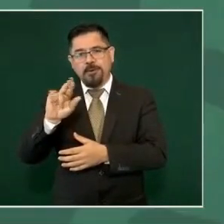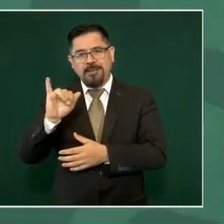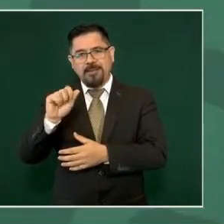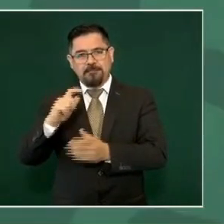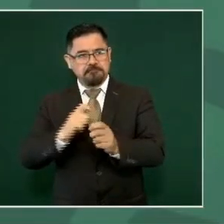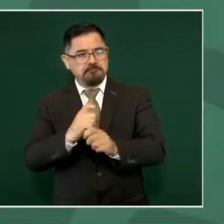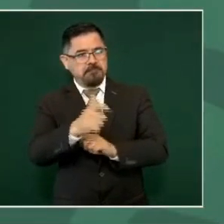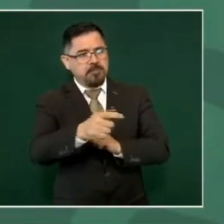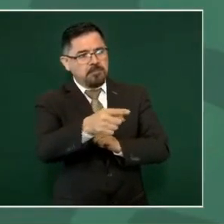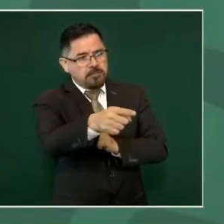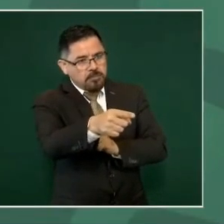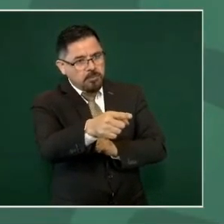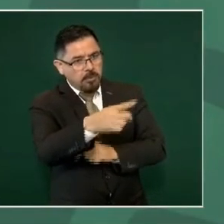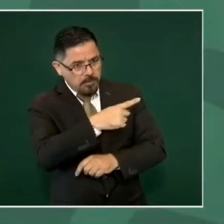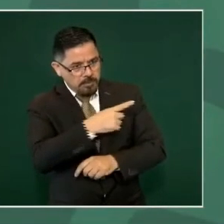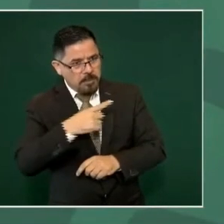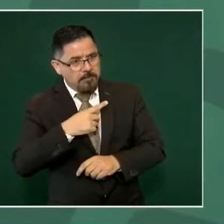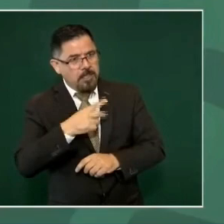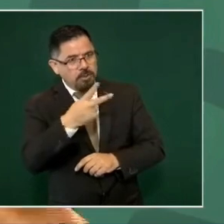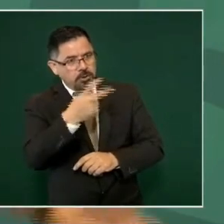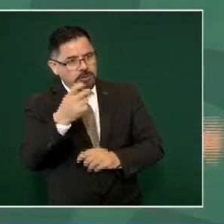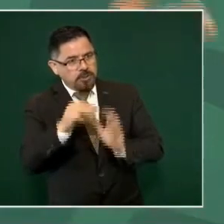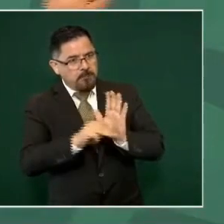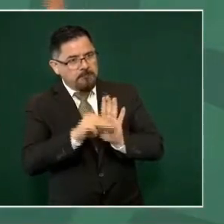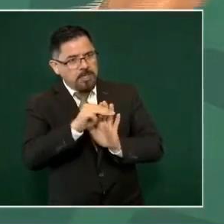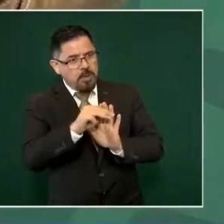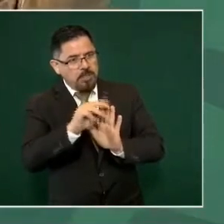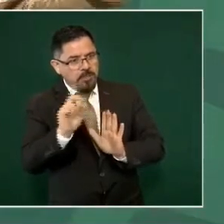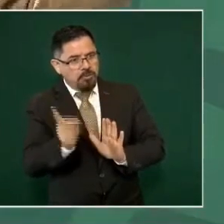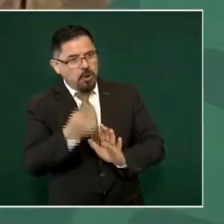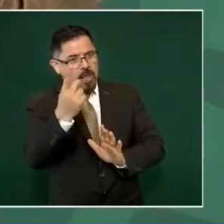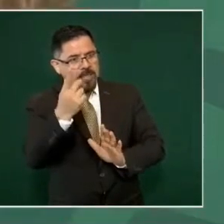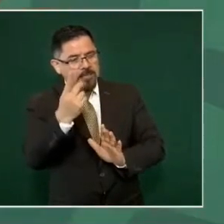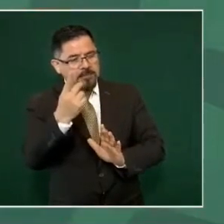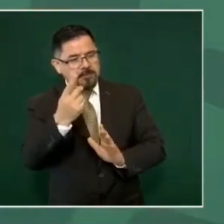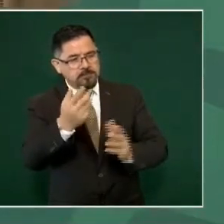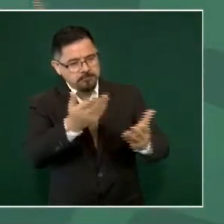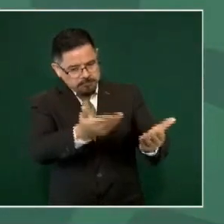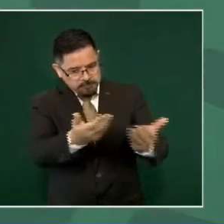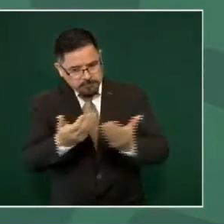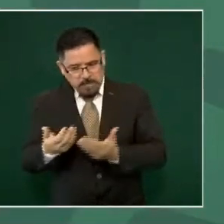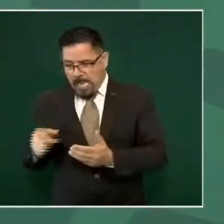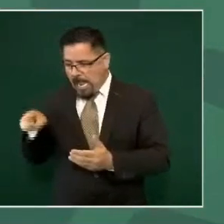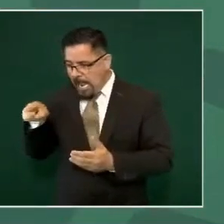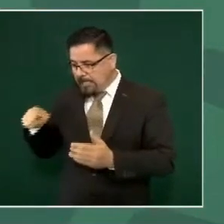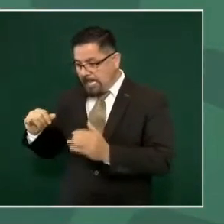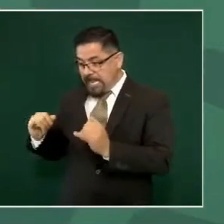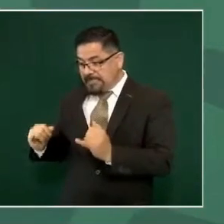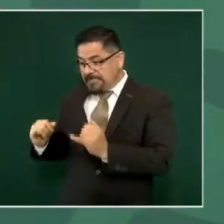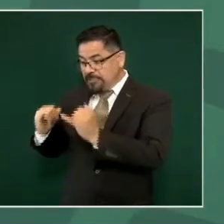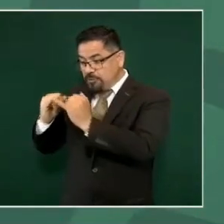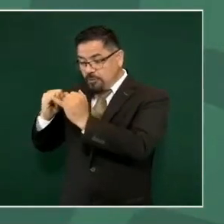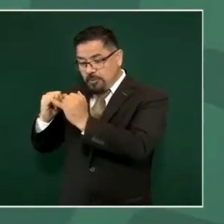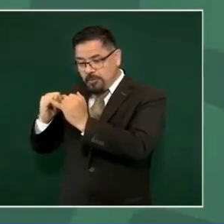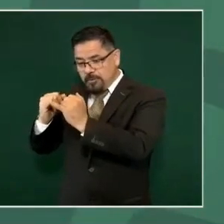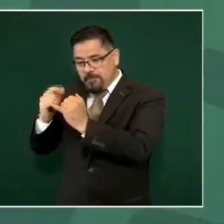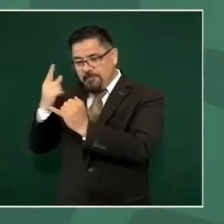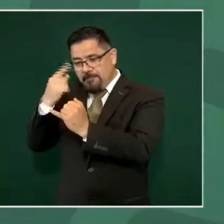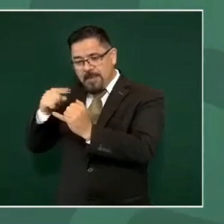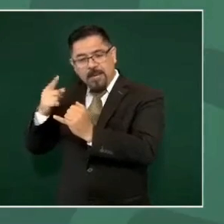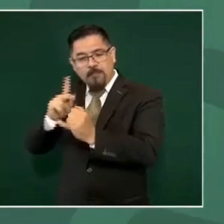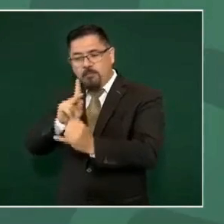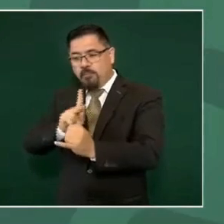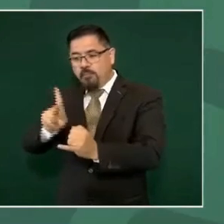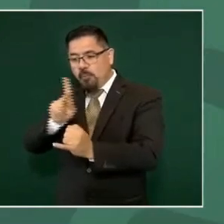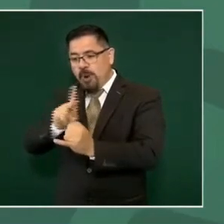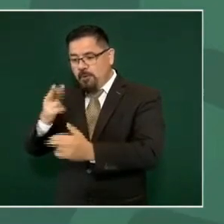un político de Coahuila y luego ese político de Coahuila la entregó al